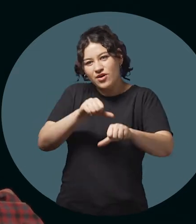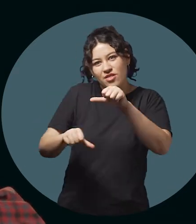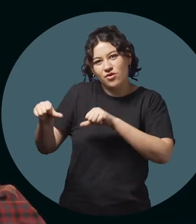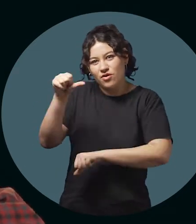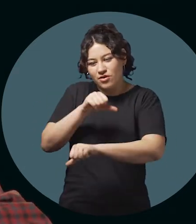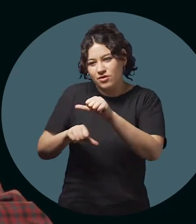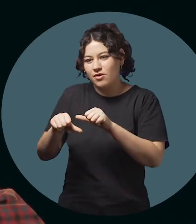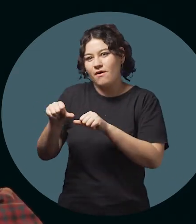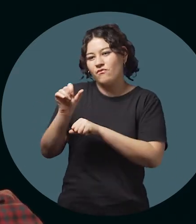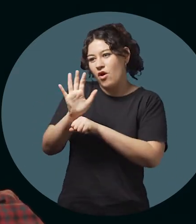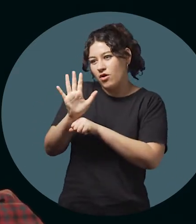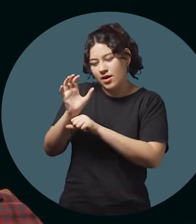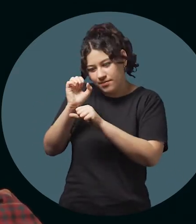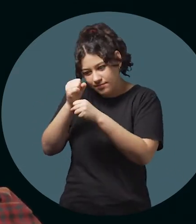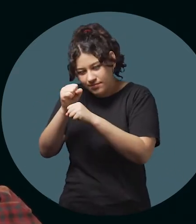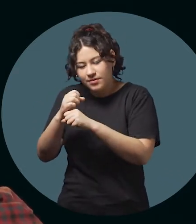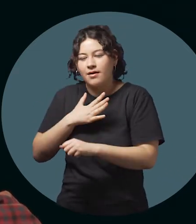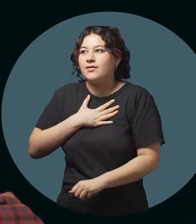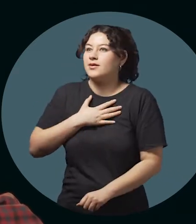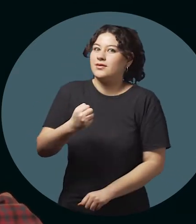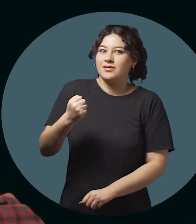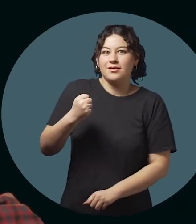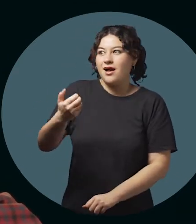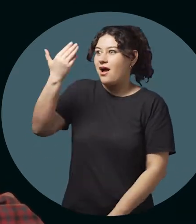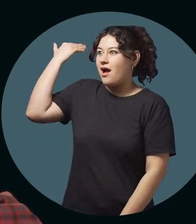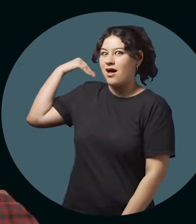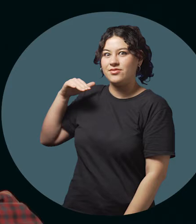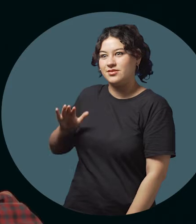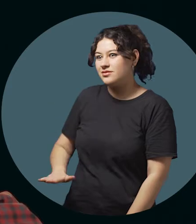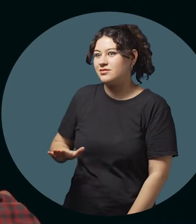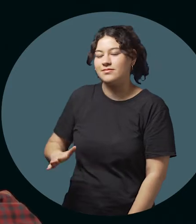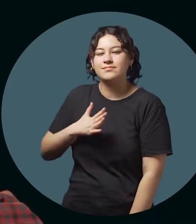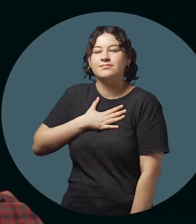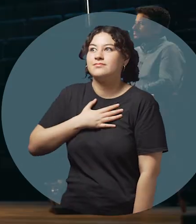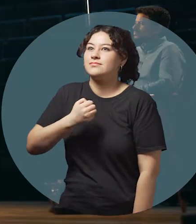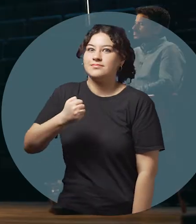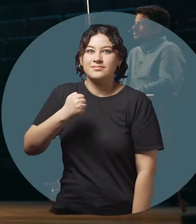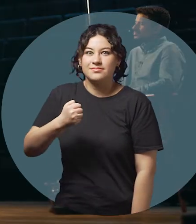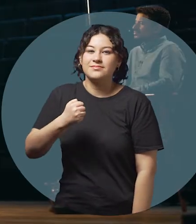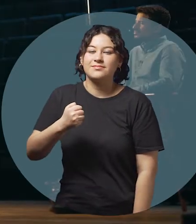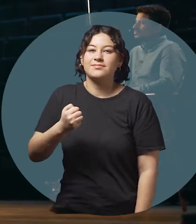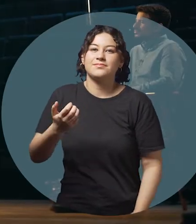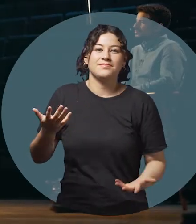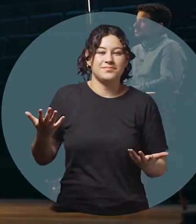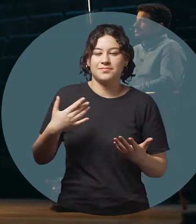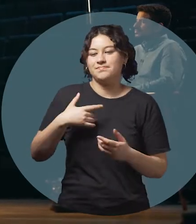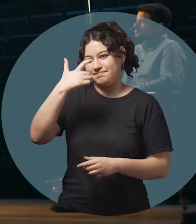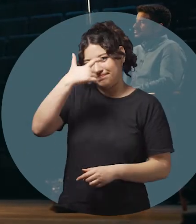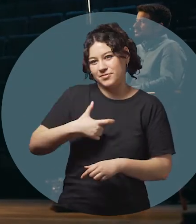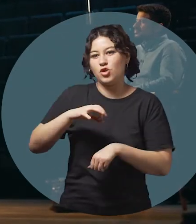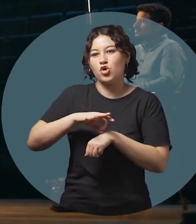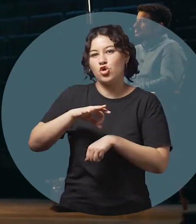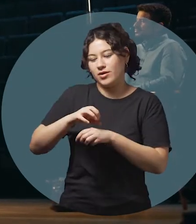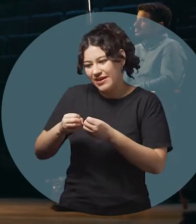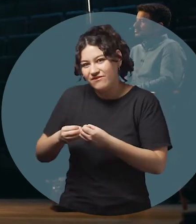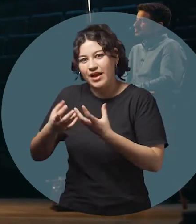laboratorio y la microbiología para mí fue una pasión prácticamente desde mi infancia. Entonces soy infectólogo